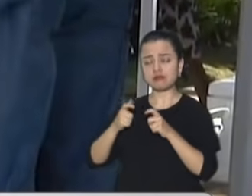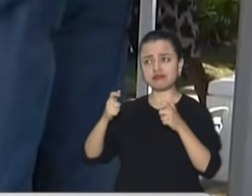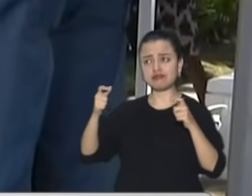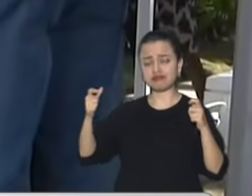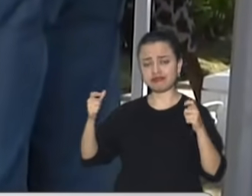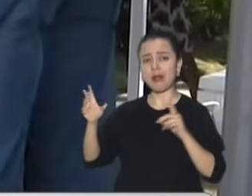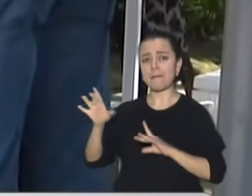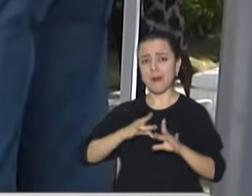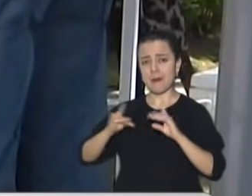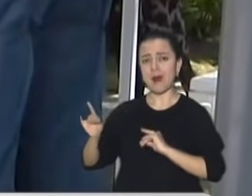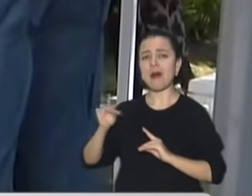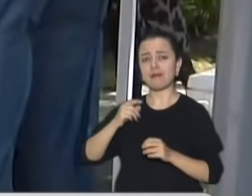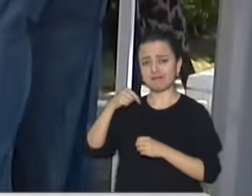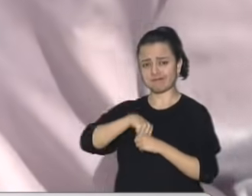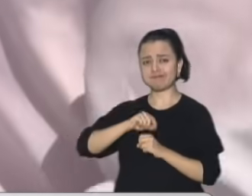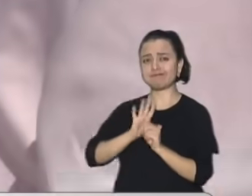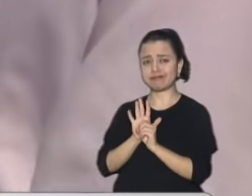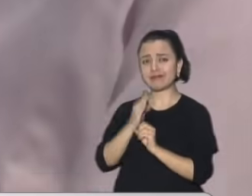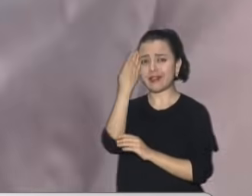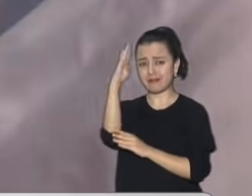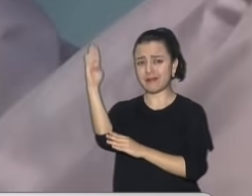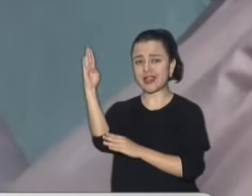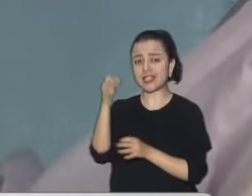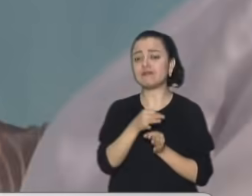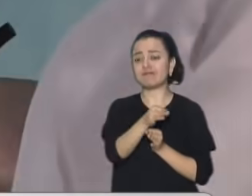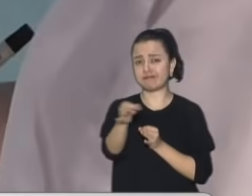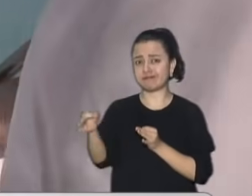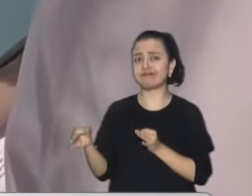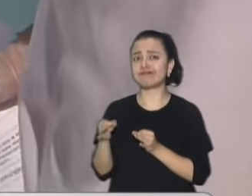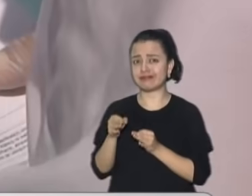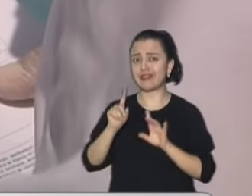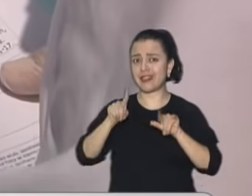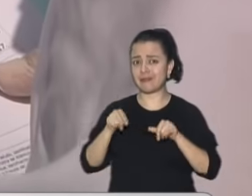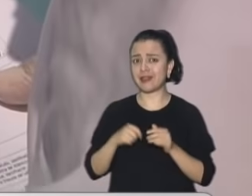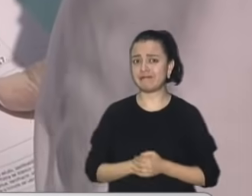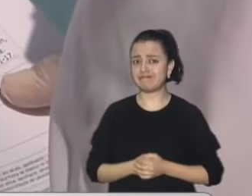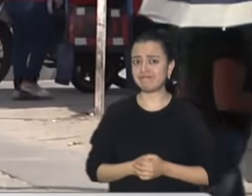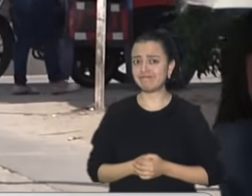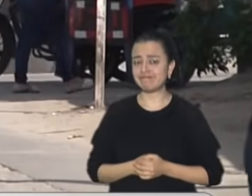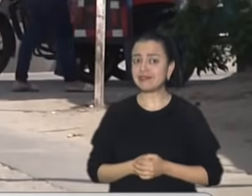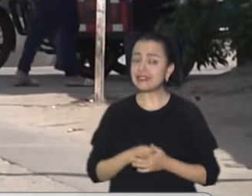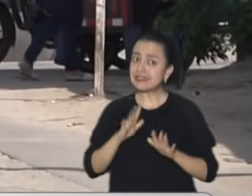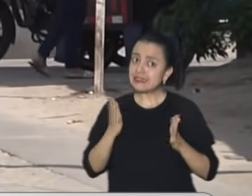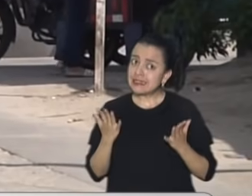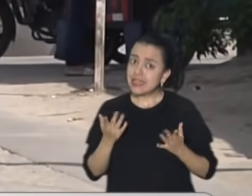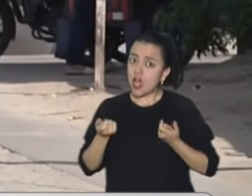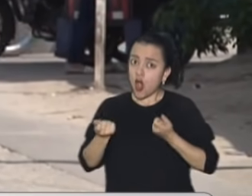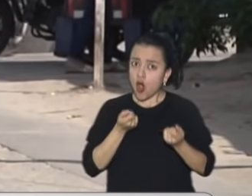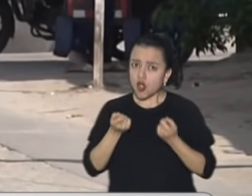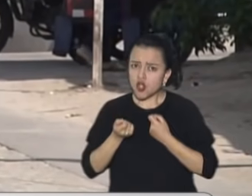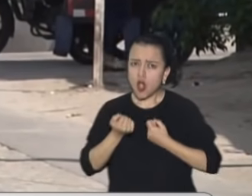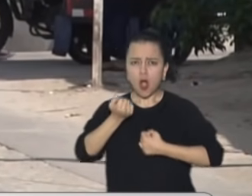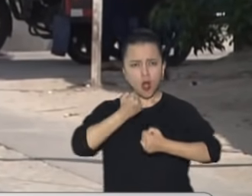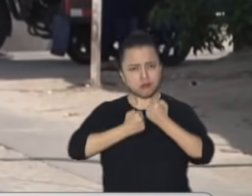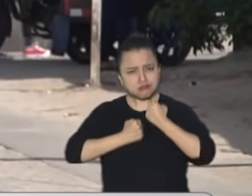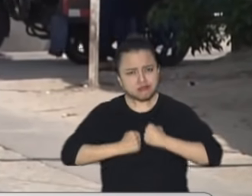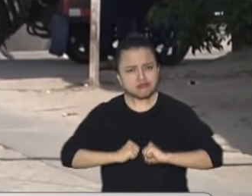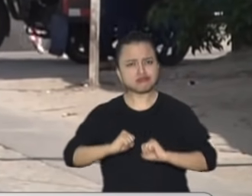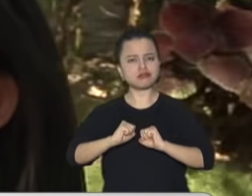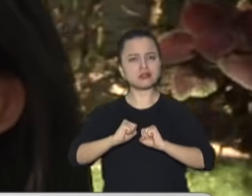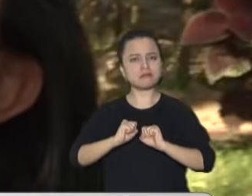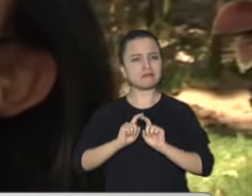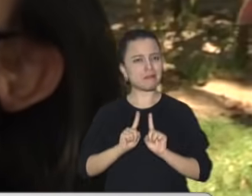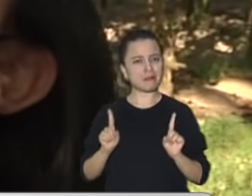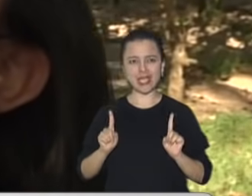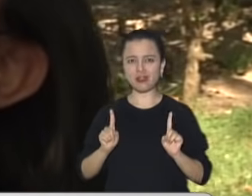y letalidad por COVID-19 en Barranquilla y los municipios del Atlántico. Pese a que hay un control en la ocupación hospitalaria,